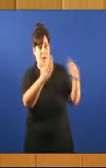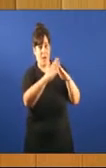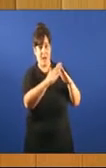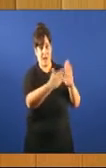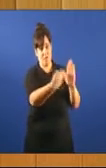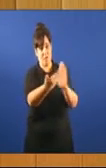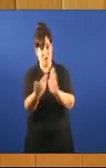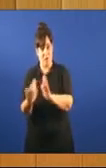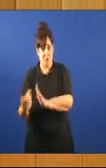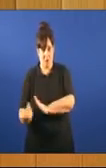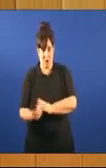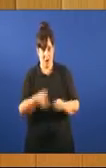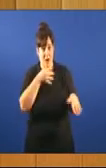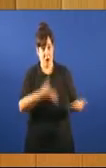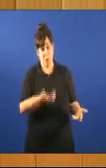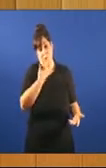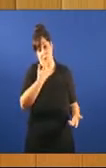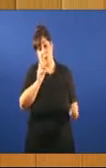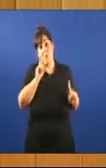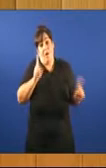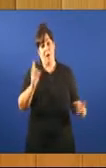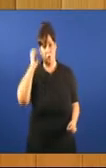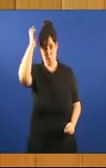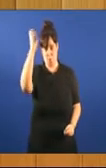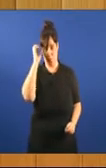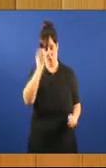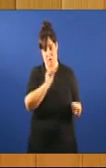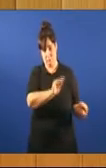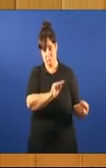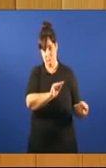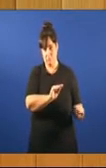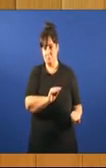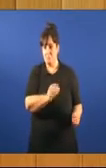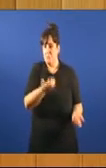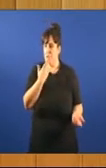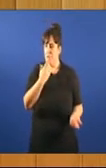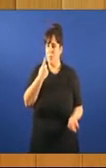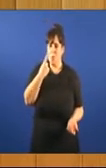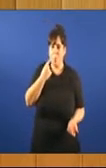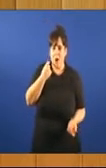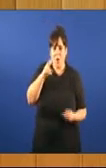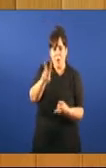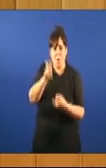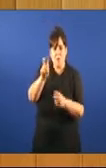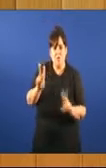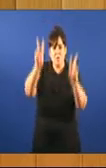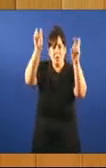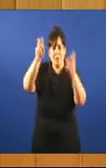na cidade da Coruña. Por que non se lle aplica á banca unha quita sobre as hipotecas, señor